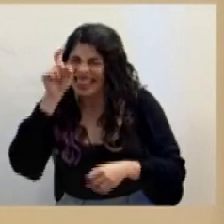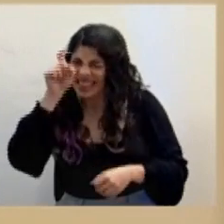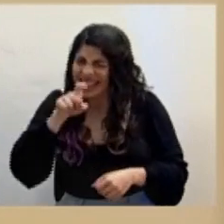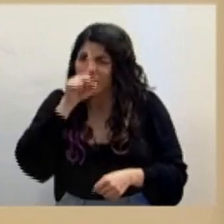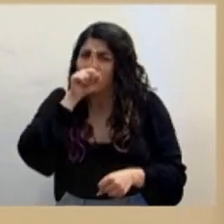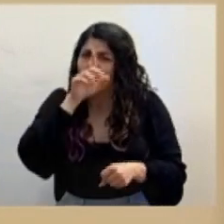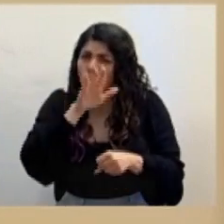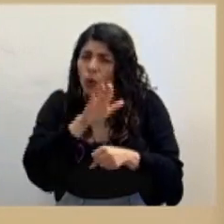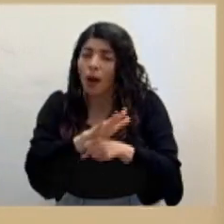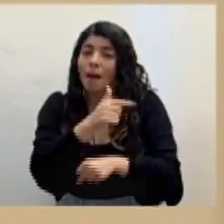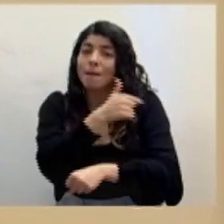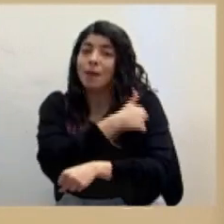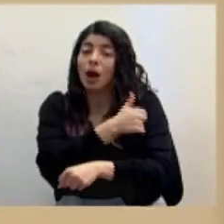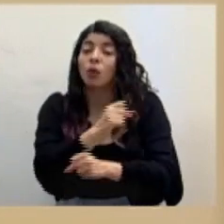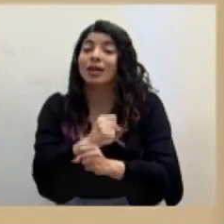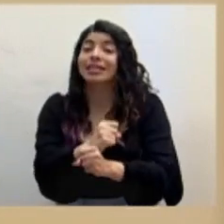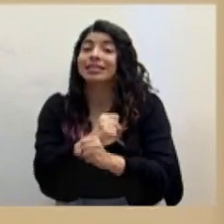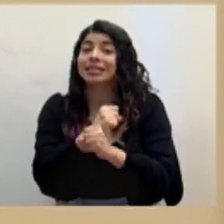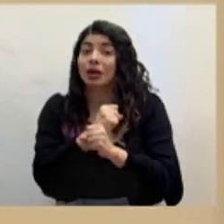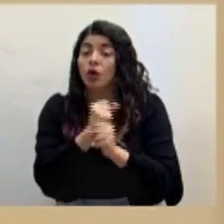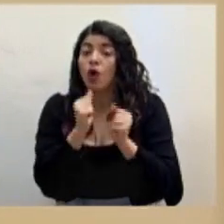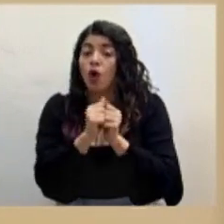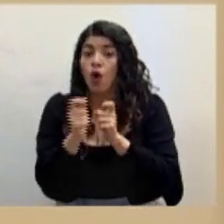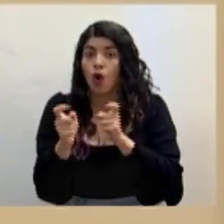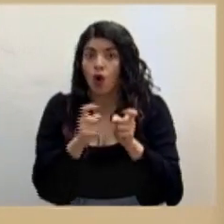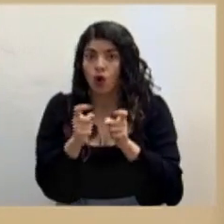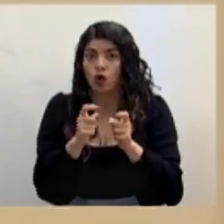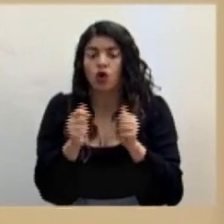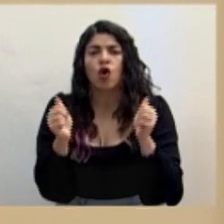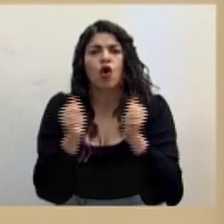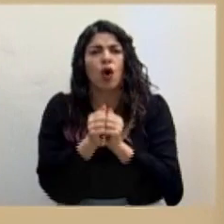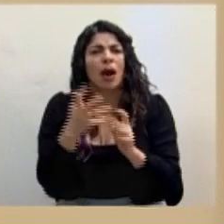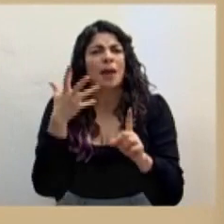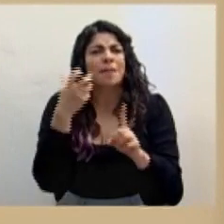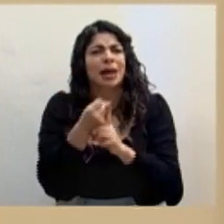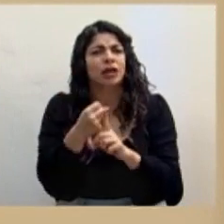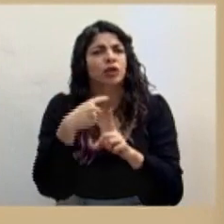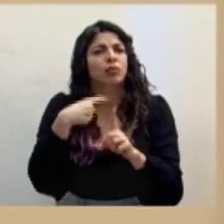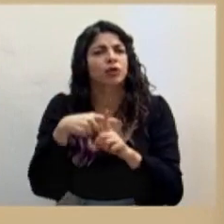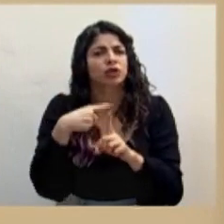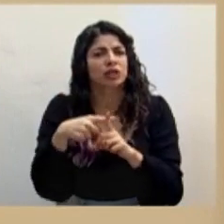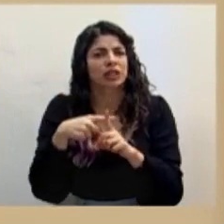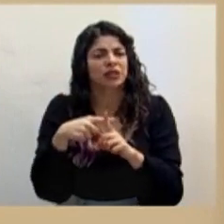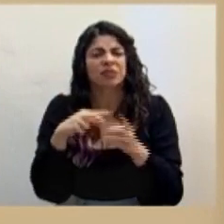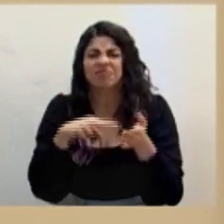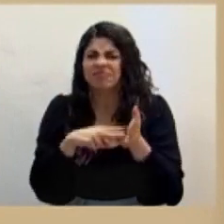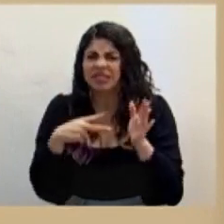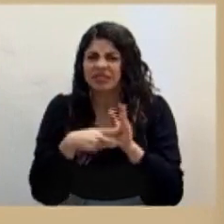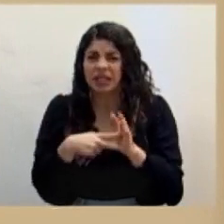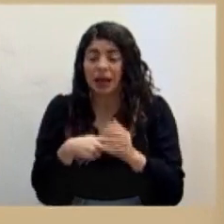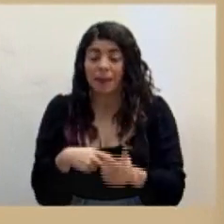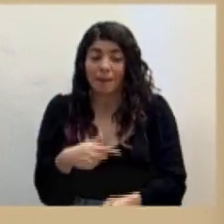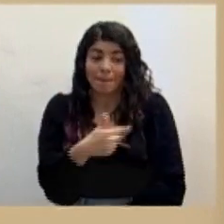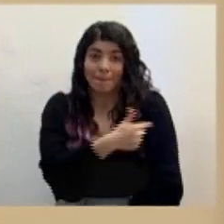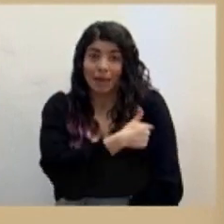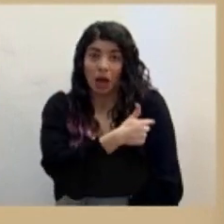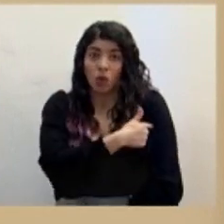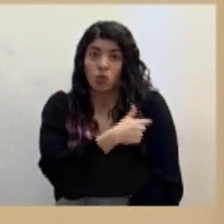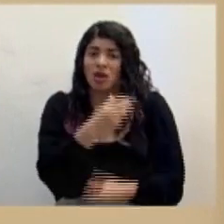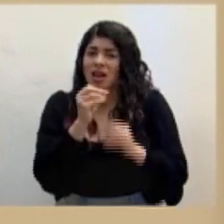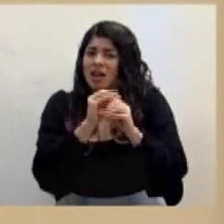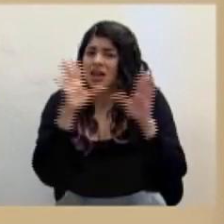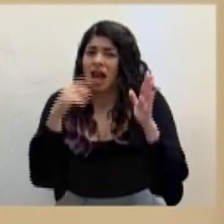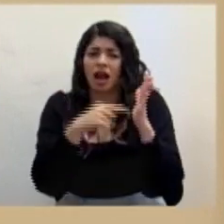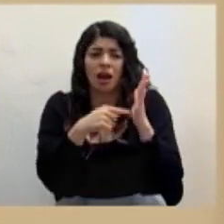una vacunación segura, controlada y de impacto positivo. La vacuna tiene